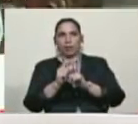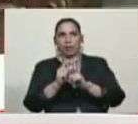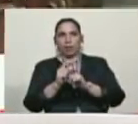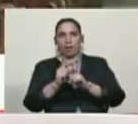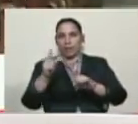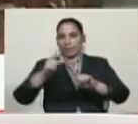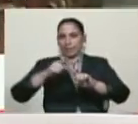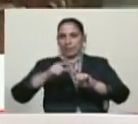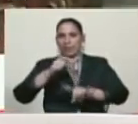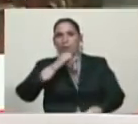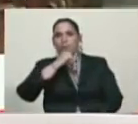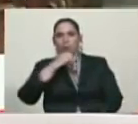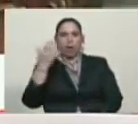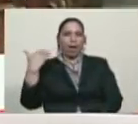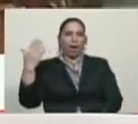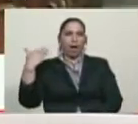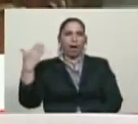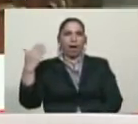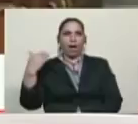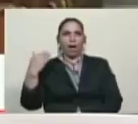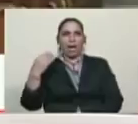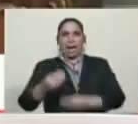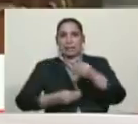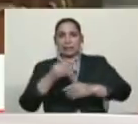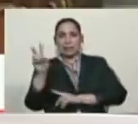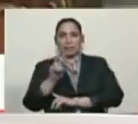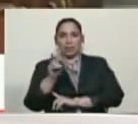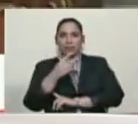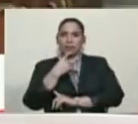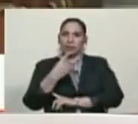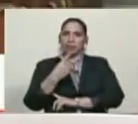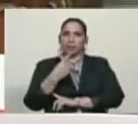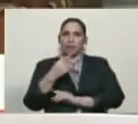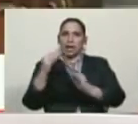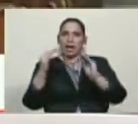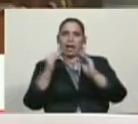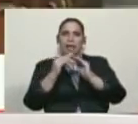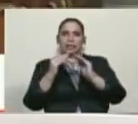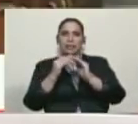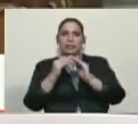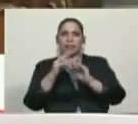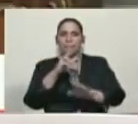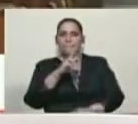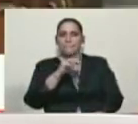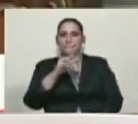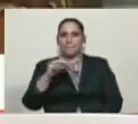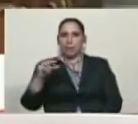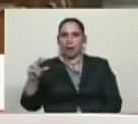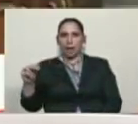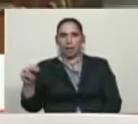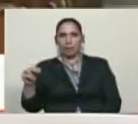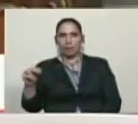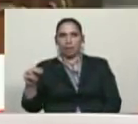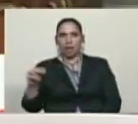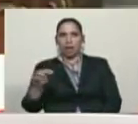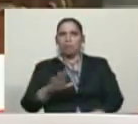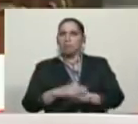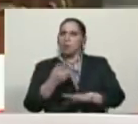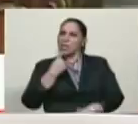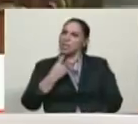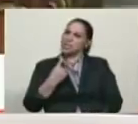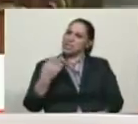que yo tenía y hacer de venezuela ya decía una tacita de plata no sé por qué decía siempre así